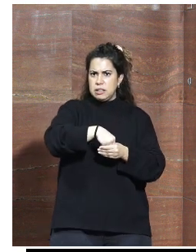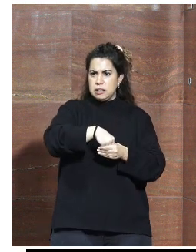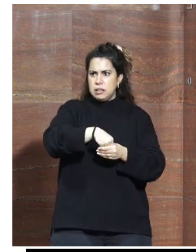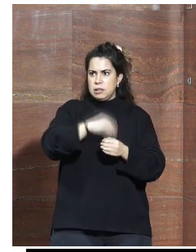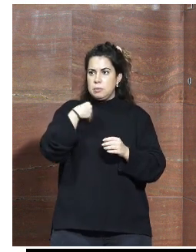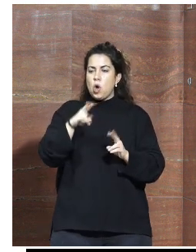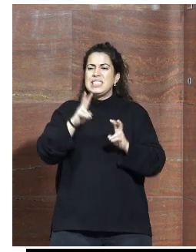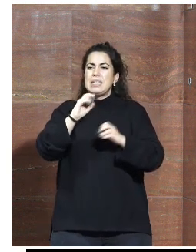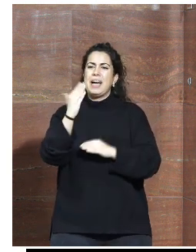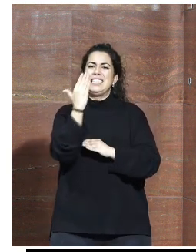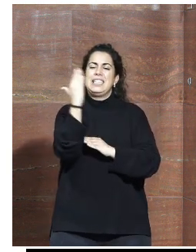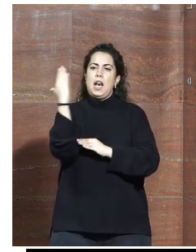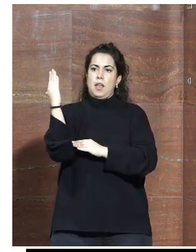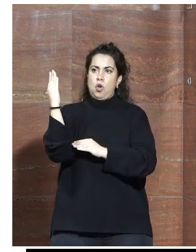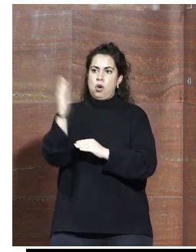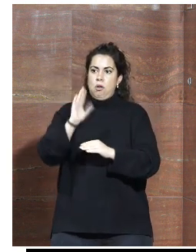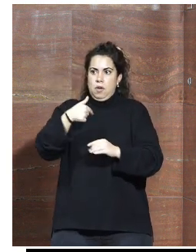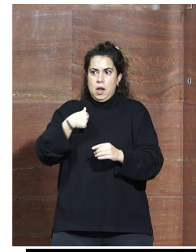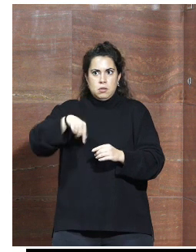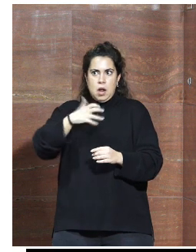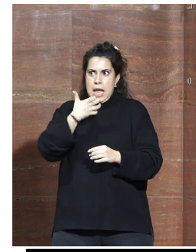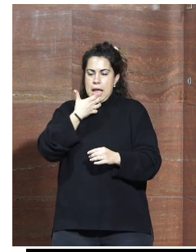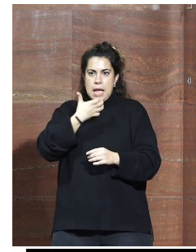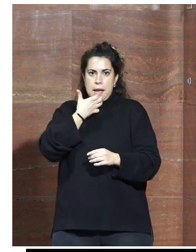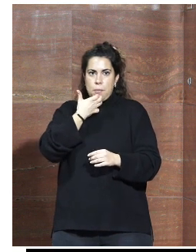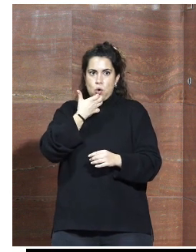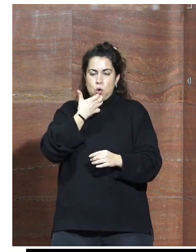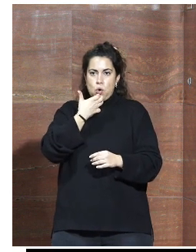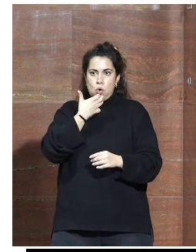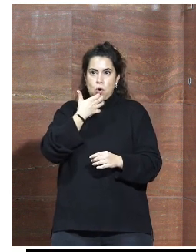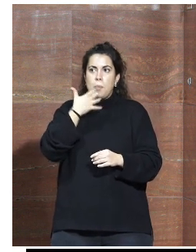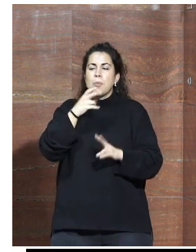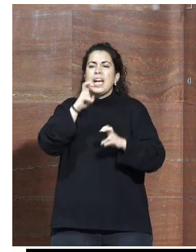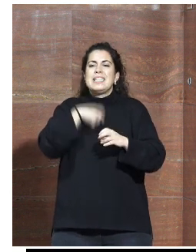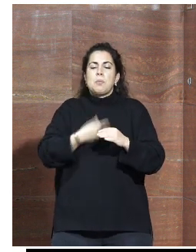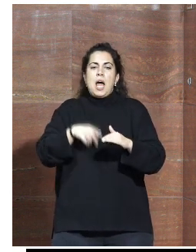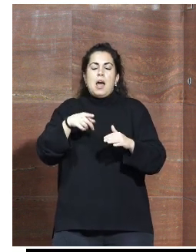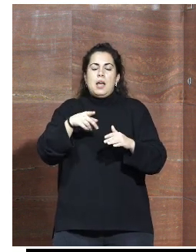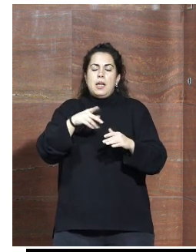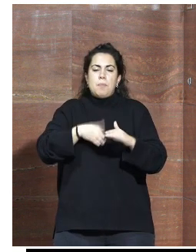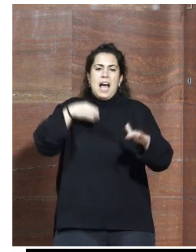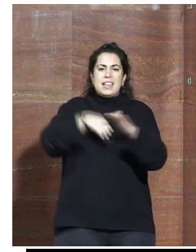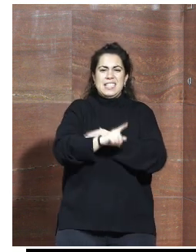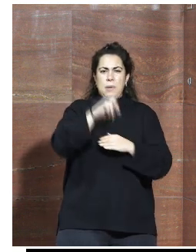todo en señalización, hemos tirado mucho de los ejemplos de cómo se está desarrollando la accesibilidad cognitiva